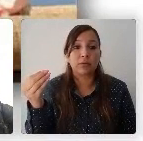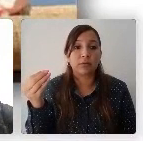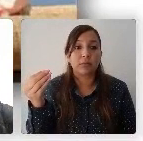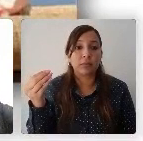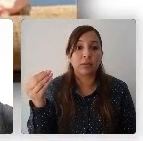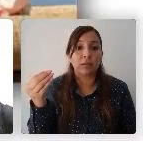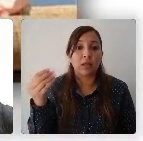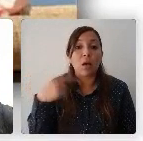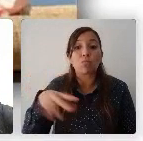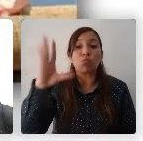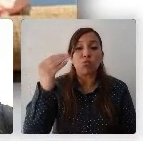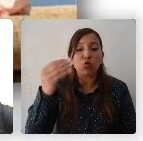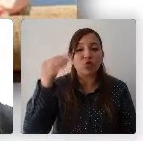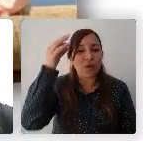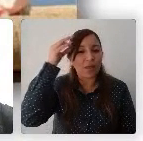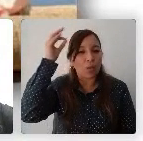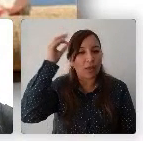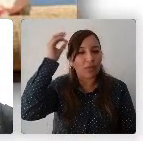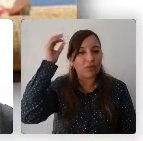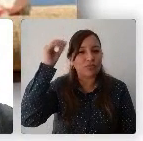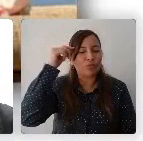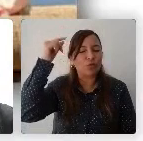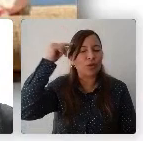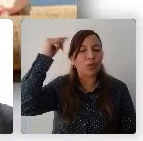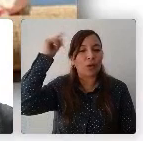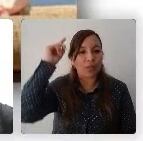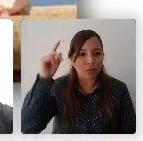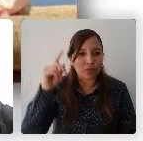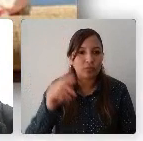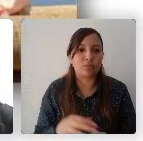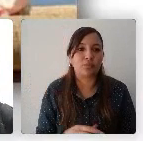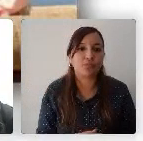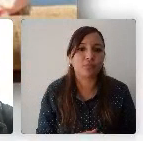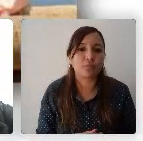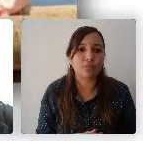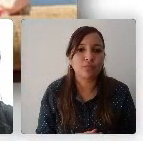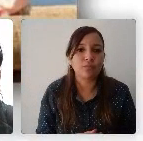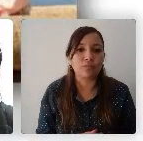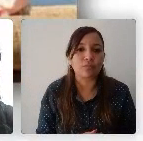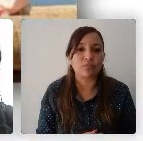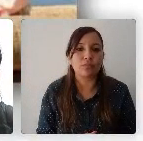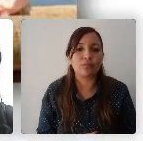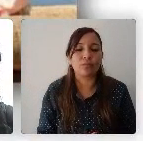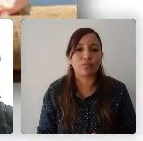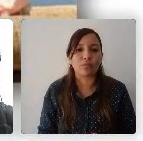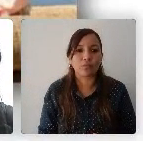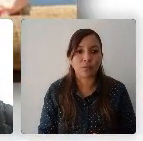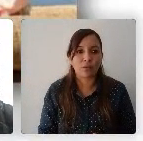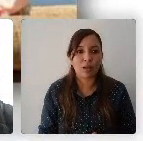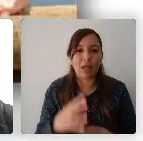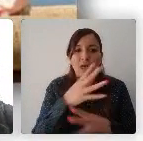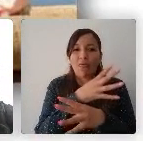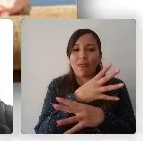actividades que ellos ofrecen. También la creación de recuerdos, ¿no? Nos permite poder desde ya hacer un viaje bastante memorable,